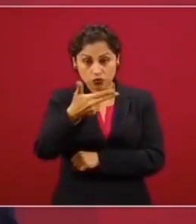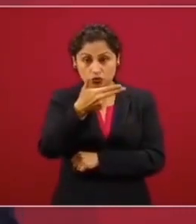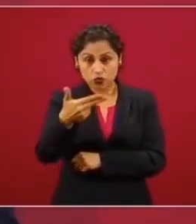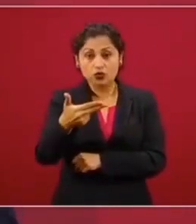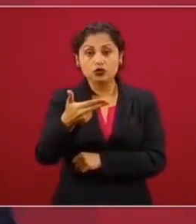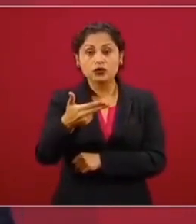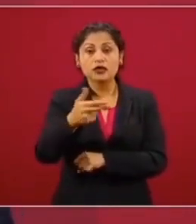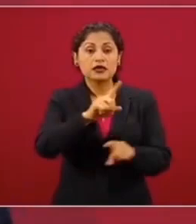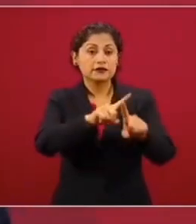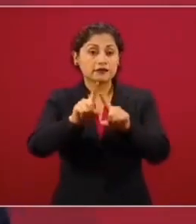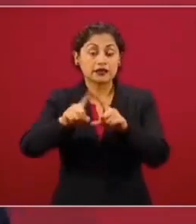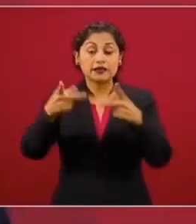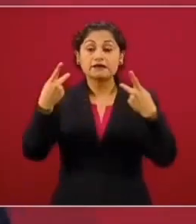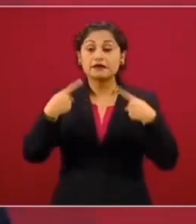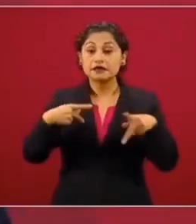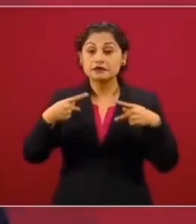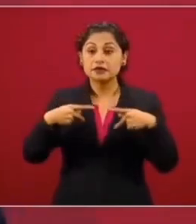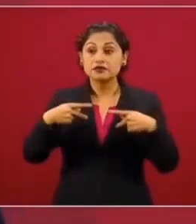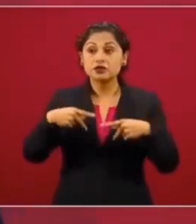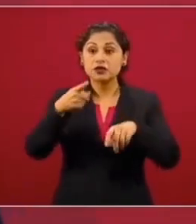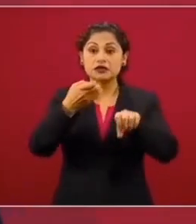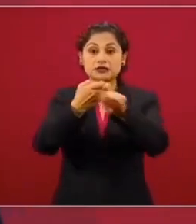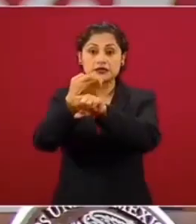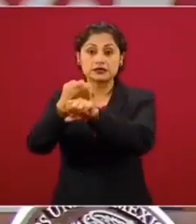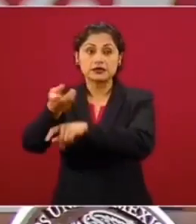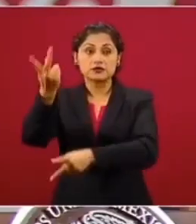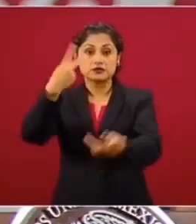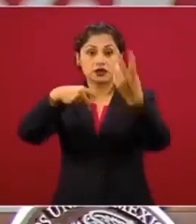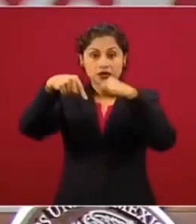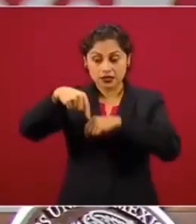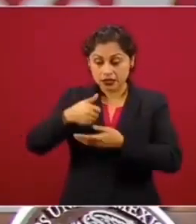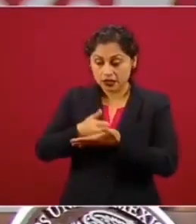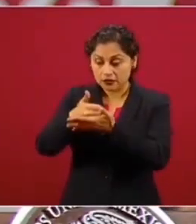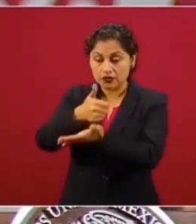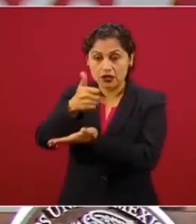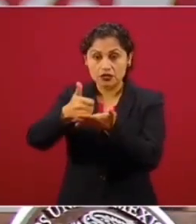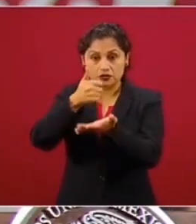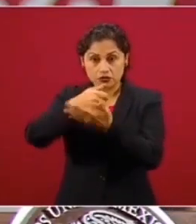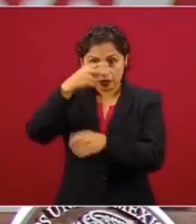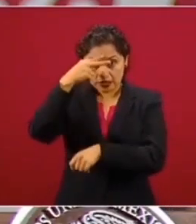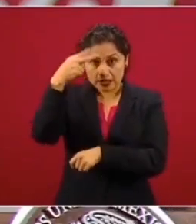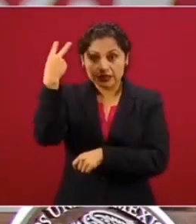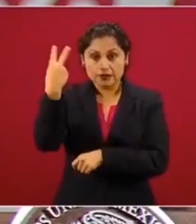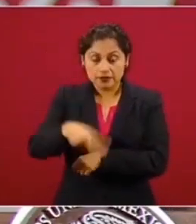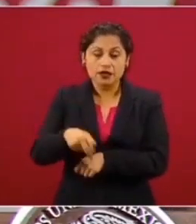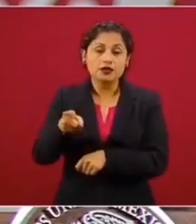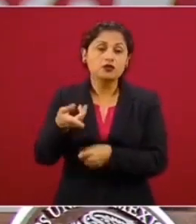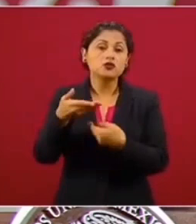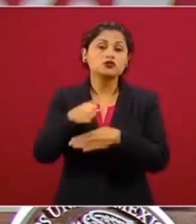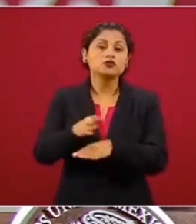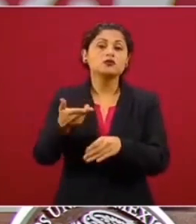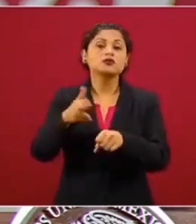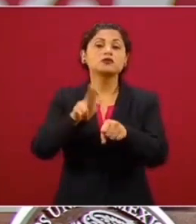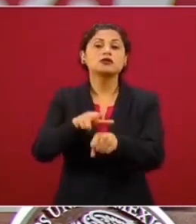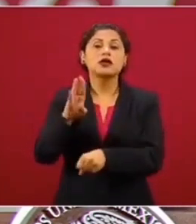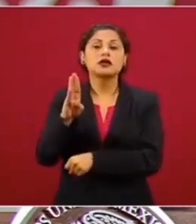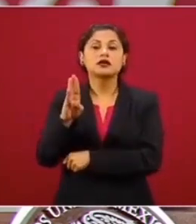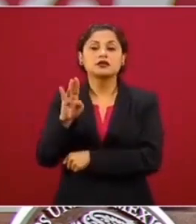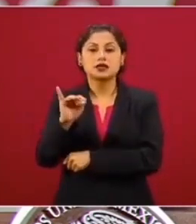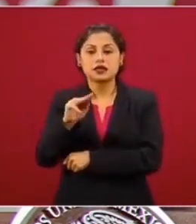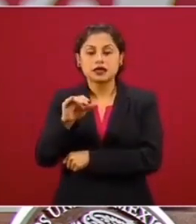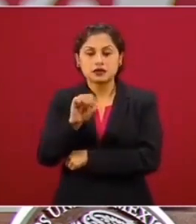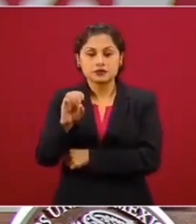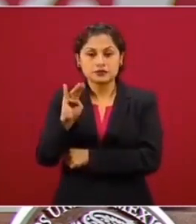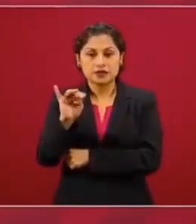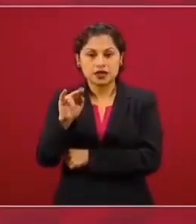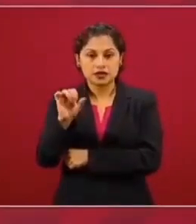a ayudar a sus compañeros de la ciudad de méxico particularmente compañeros de bienestar que están en un hotel del sur de la de la